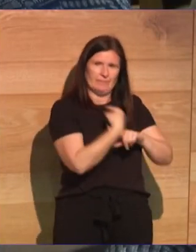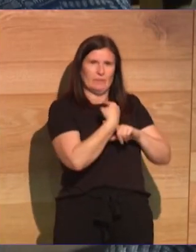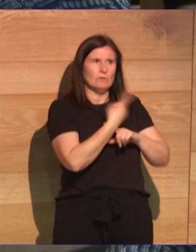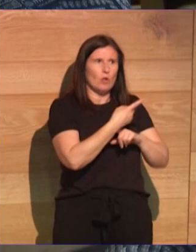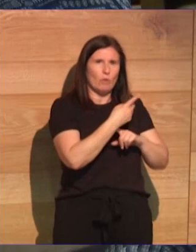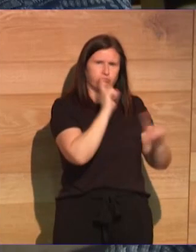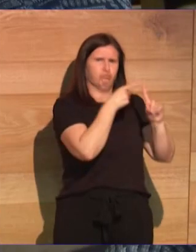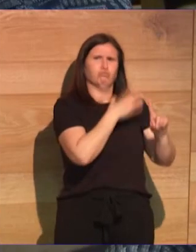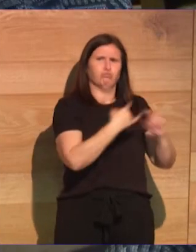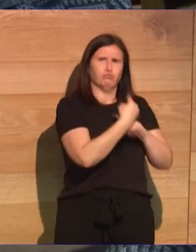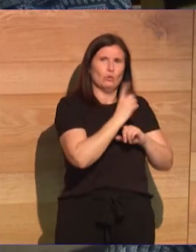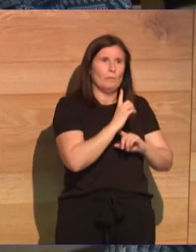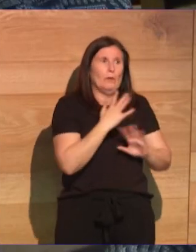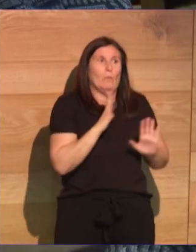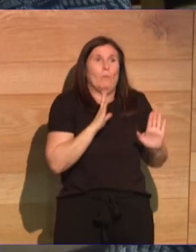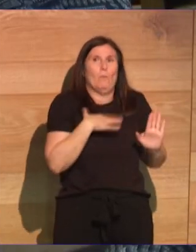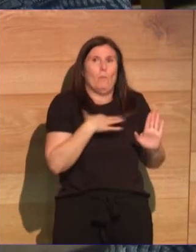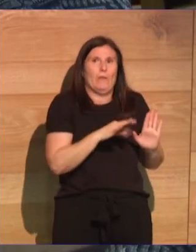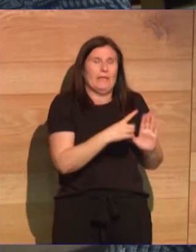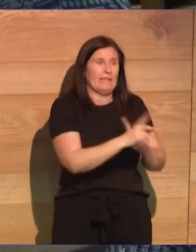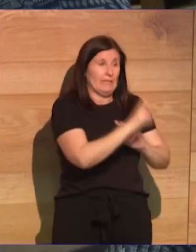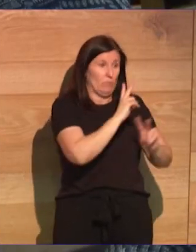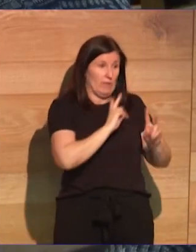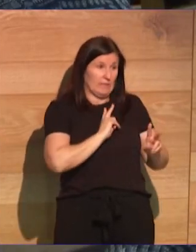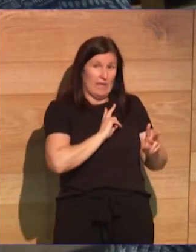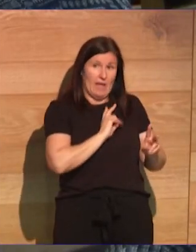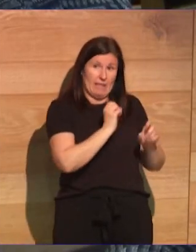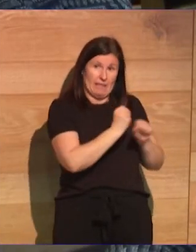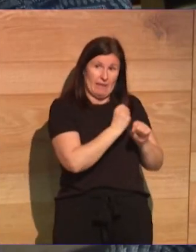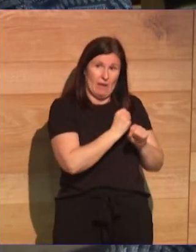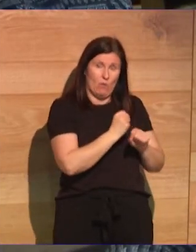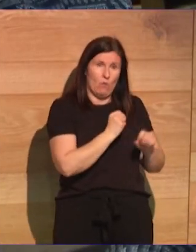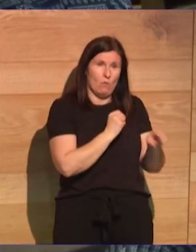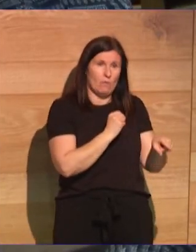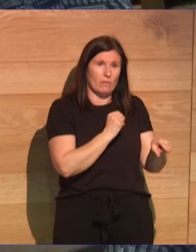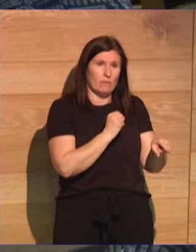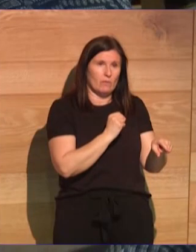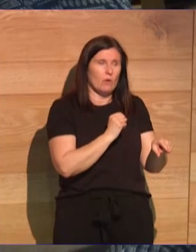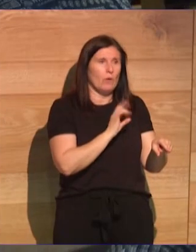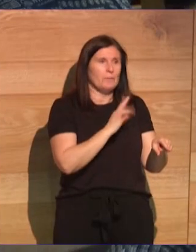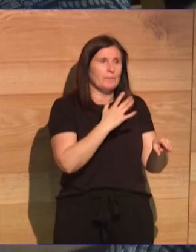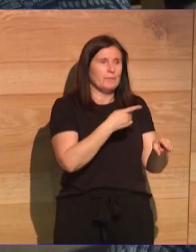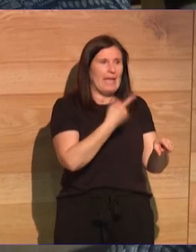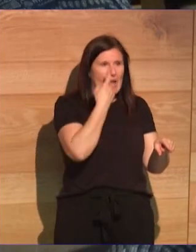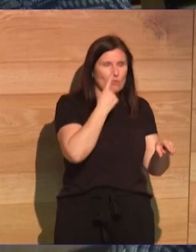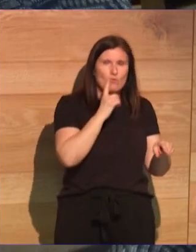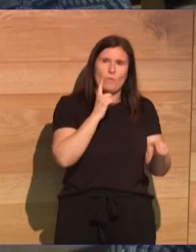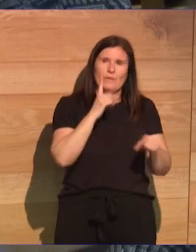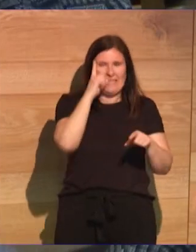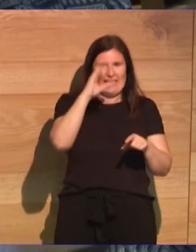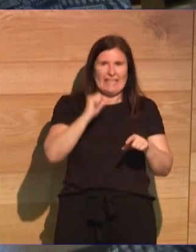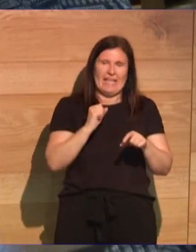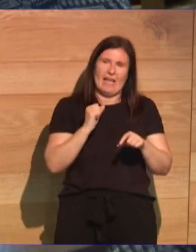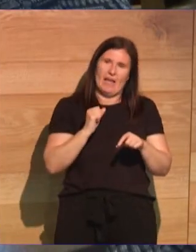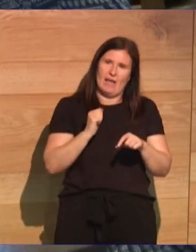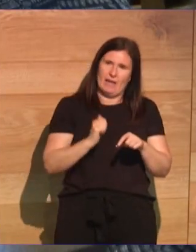quererlo a un alumno cuando contesta preguntándole a la inteligencia artificial, entrega un trabajo y sale